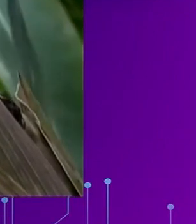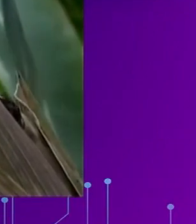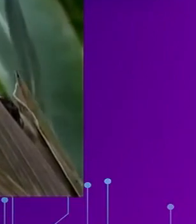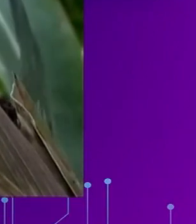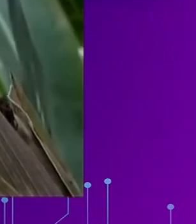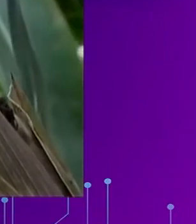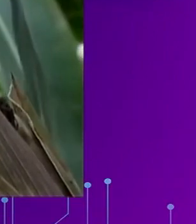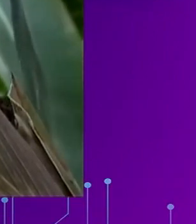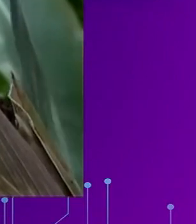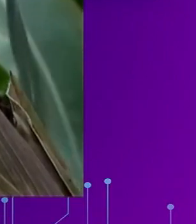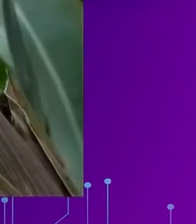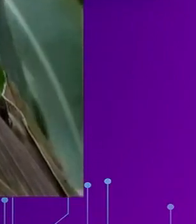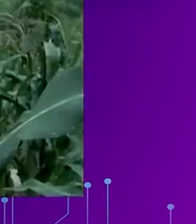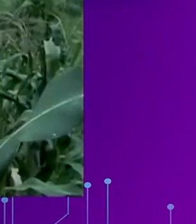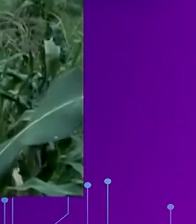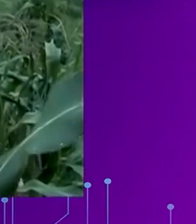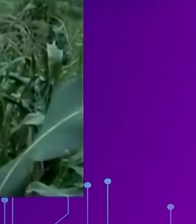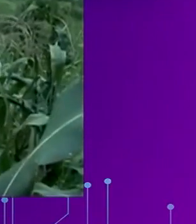nano mocawate nepa.